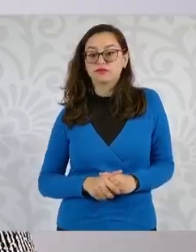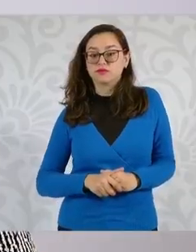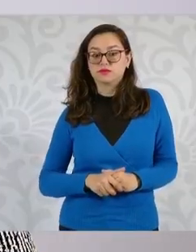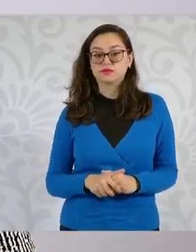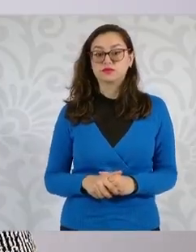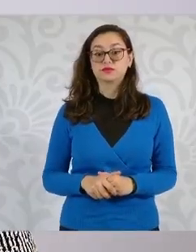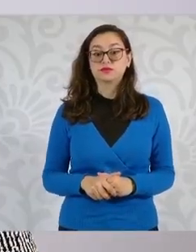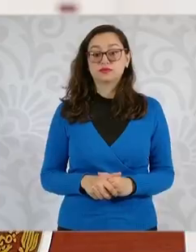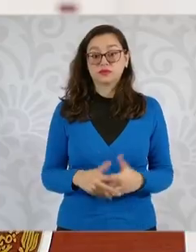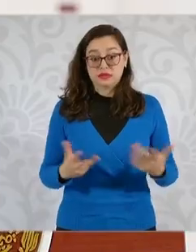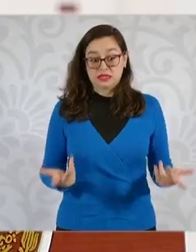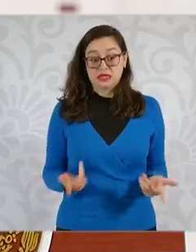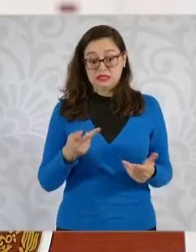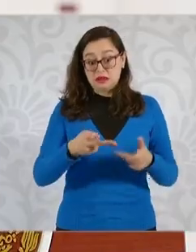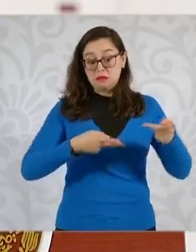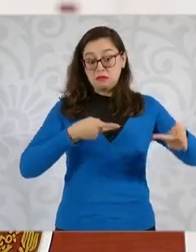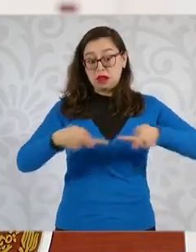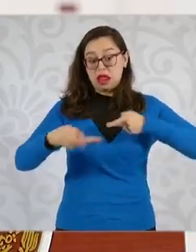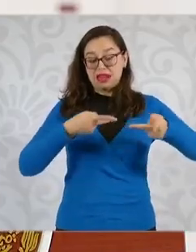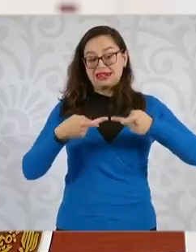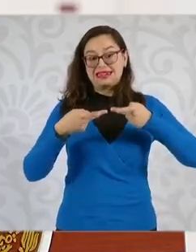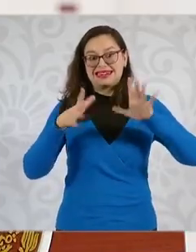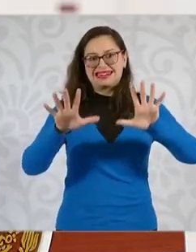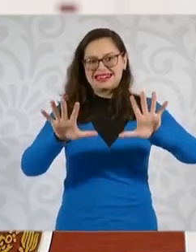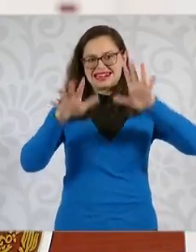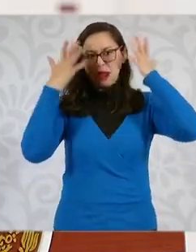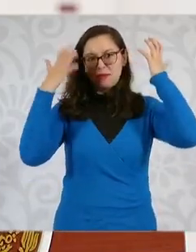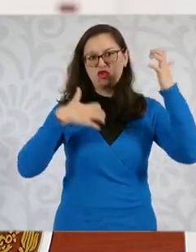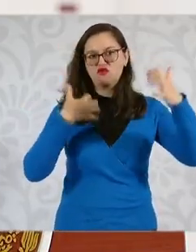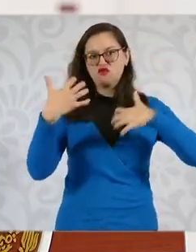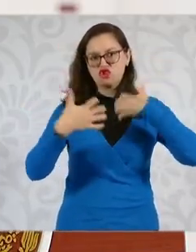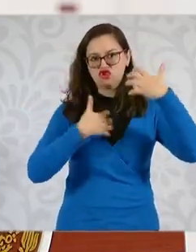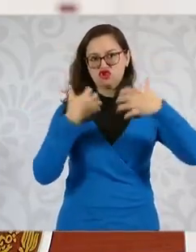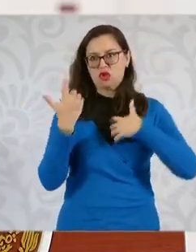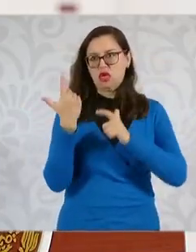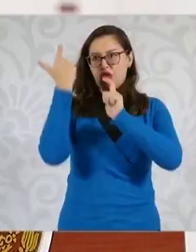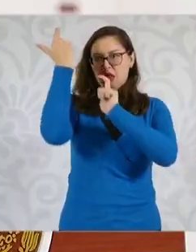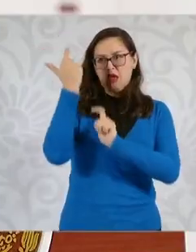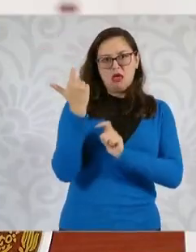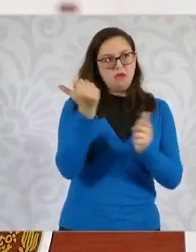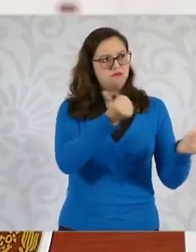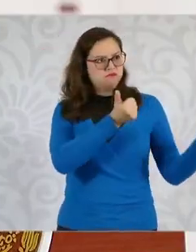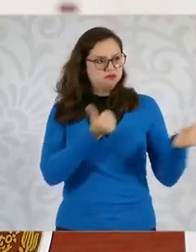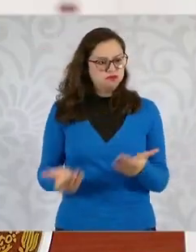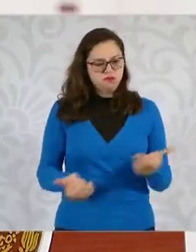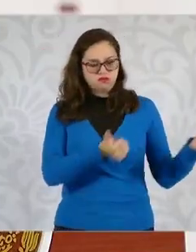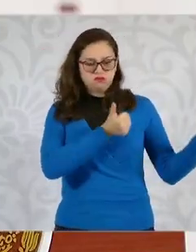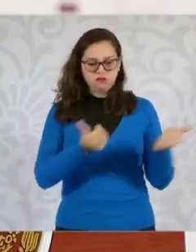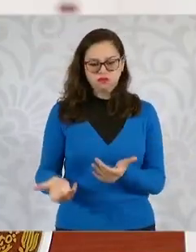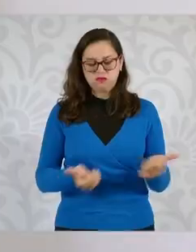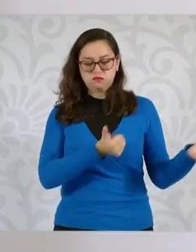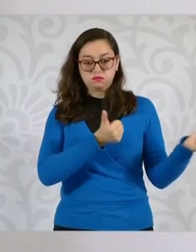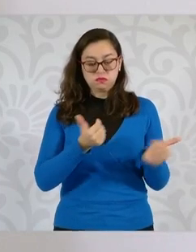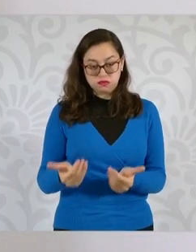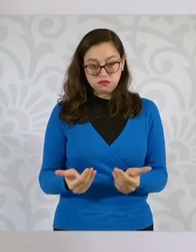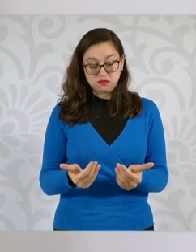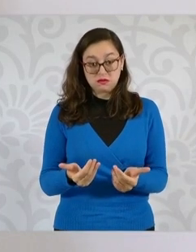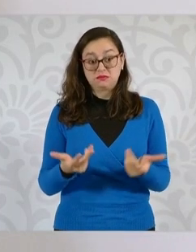Rápido y Furioso, el Grupo de Trabajo sobre el Control de Drogas contra el Crimen Organizado